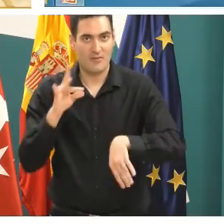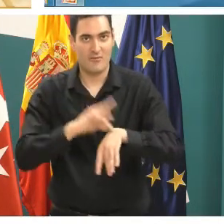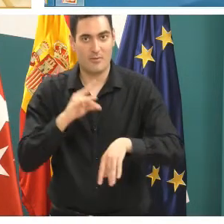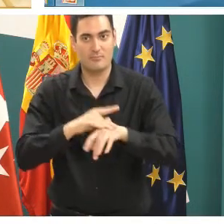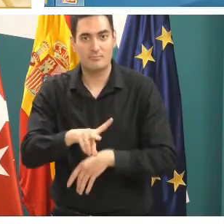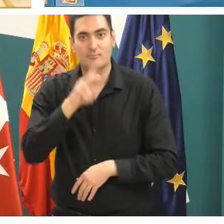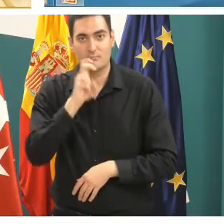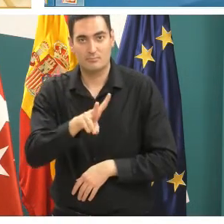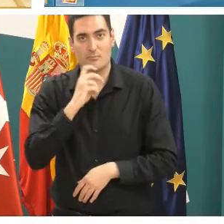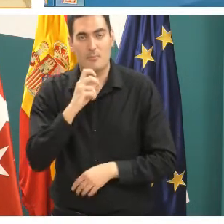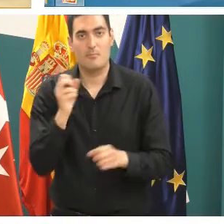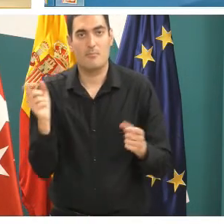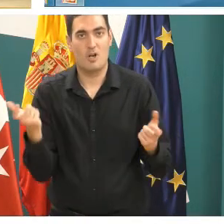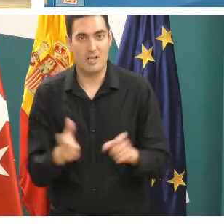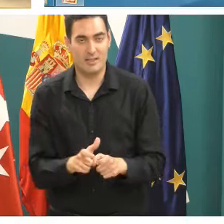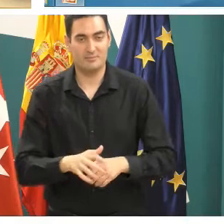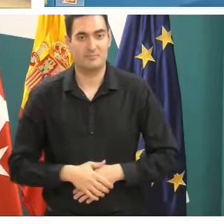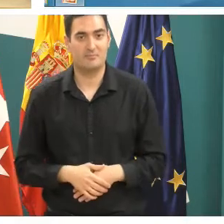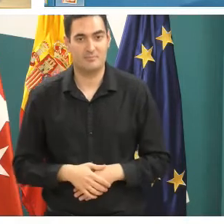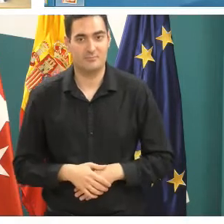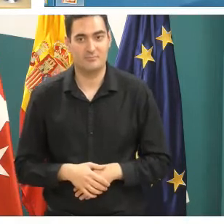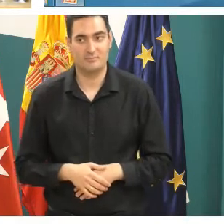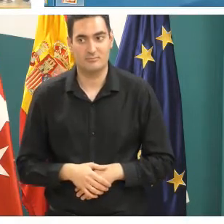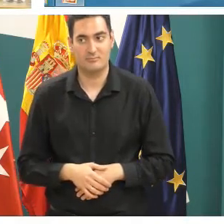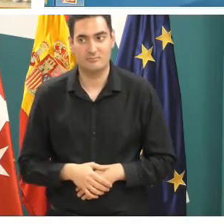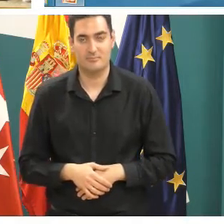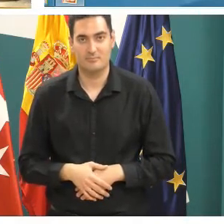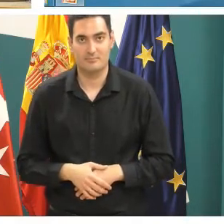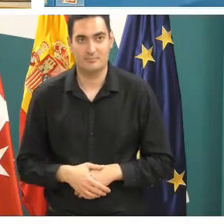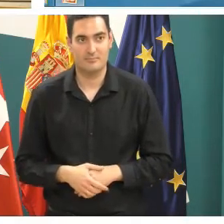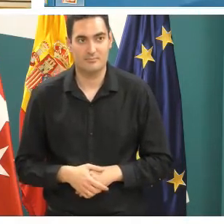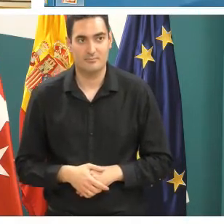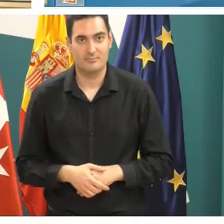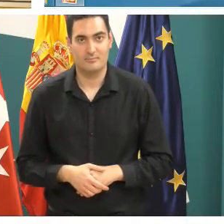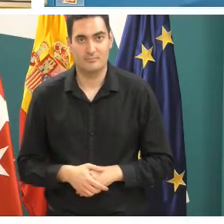enfermedades respiratorias minoritarias. Pues nada, con ella os dejo.